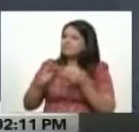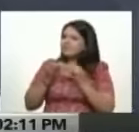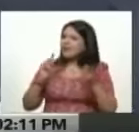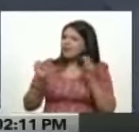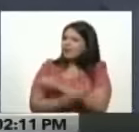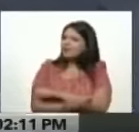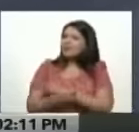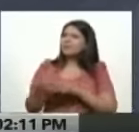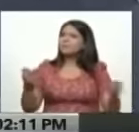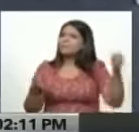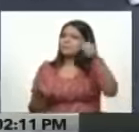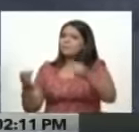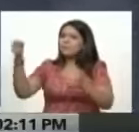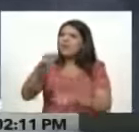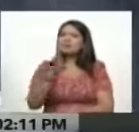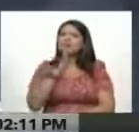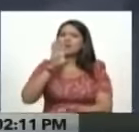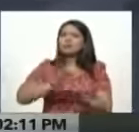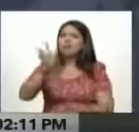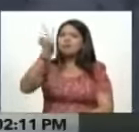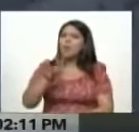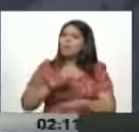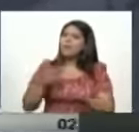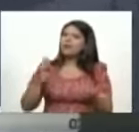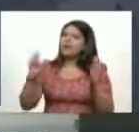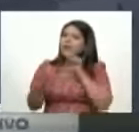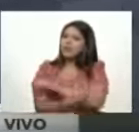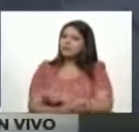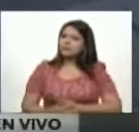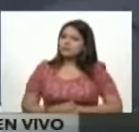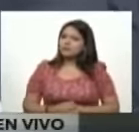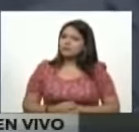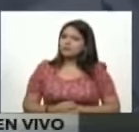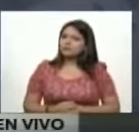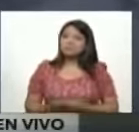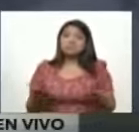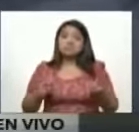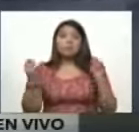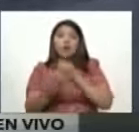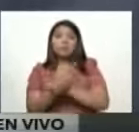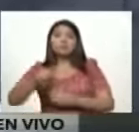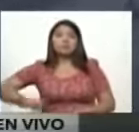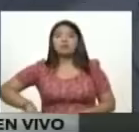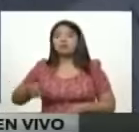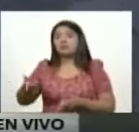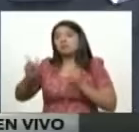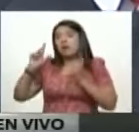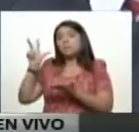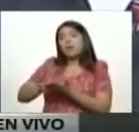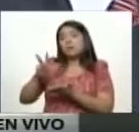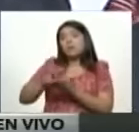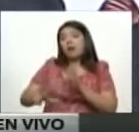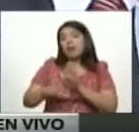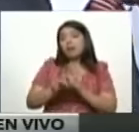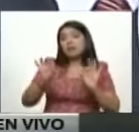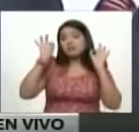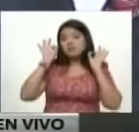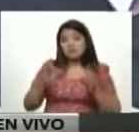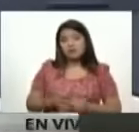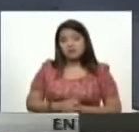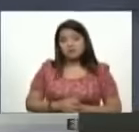nombrar autoridades del Banco Central de Venezuela. ¿Por qué este cambio, precisamente? Porque no cambia si el presidente está habilitado para aprobar leyes por la ley habilitante.